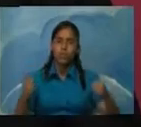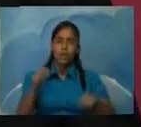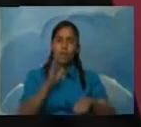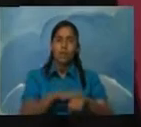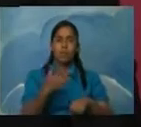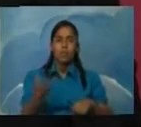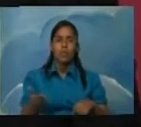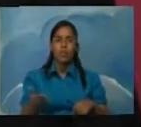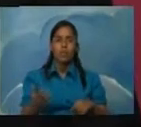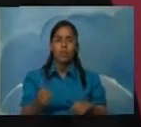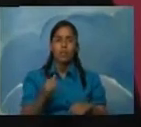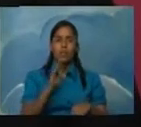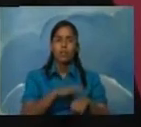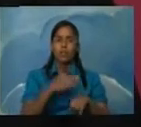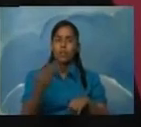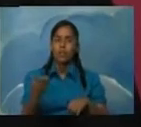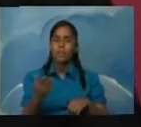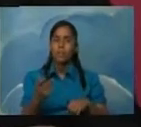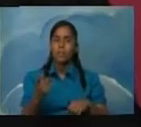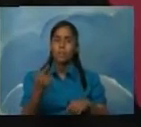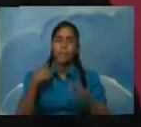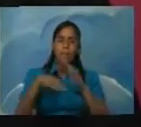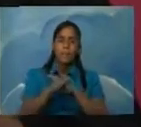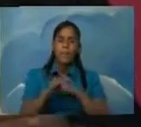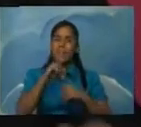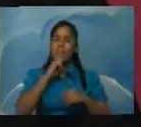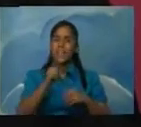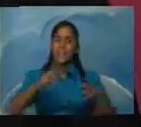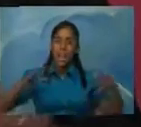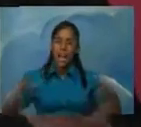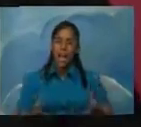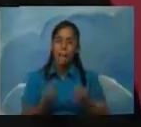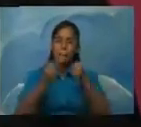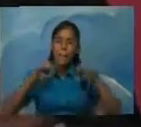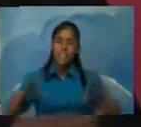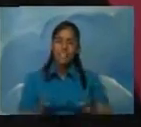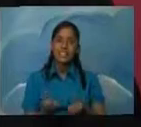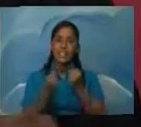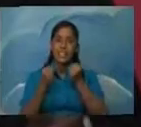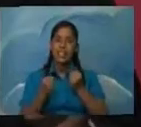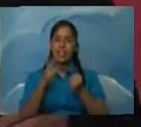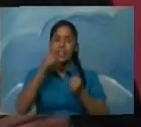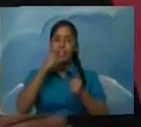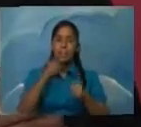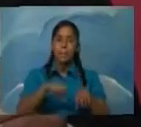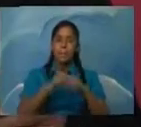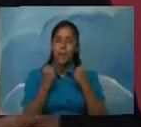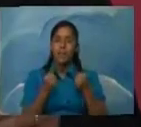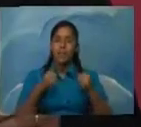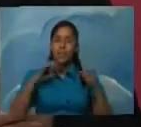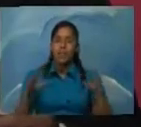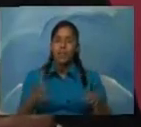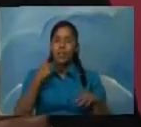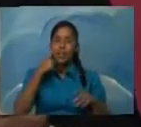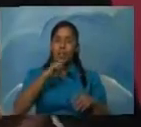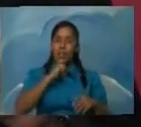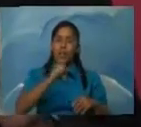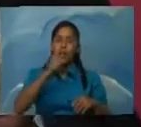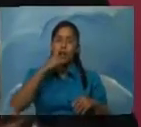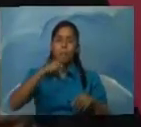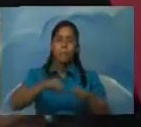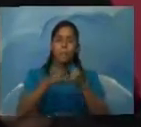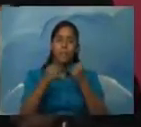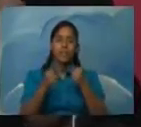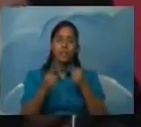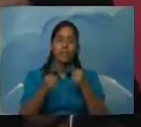qué? Ya vamos a ver por qué. Y además era amasada este pan, bien, pero era un pan hecho